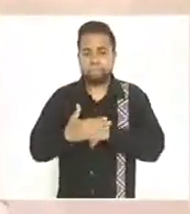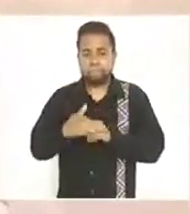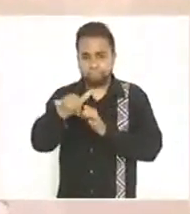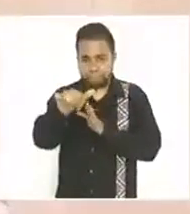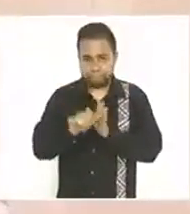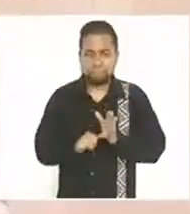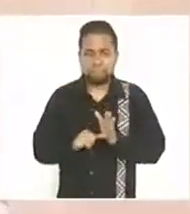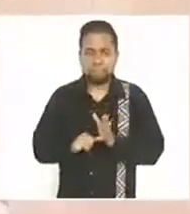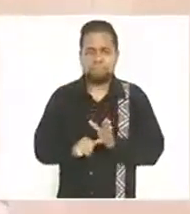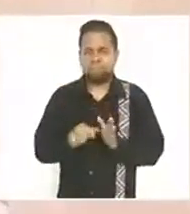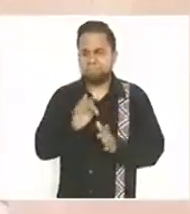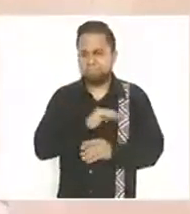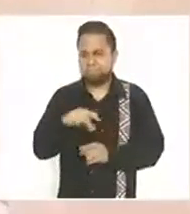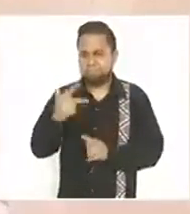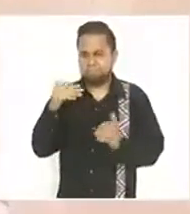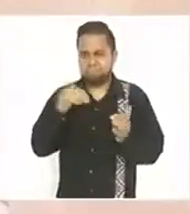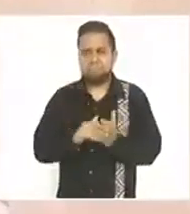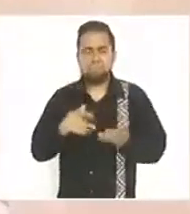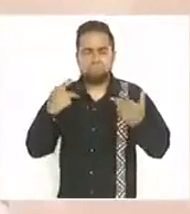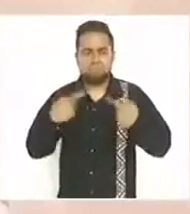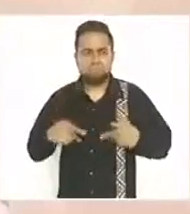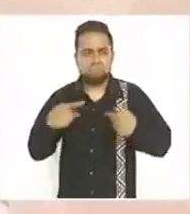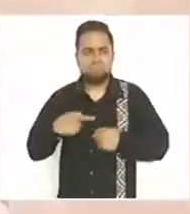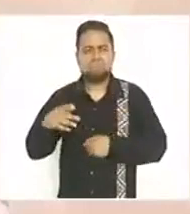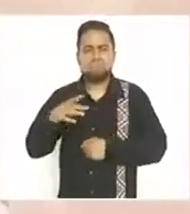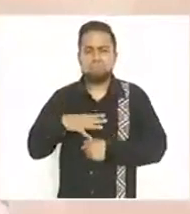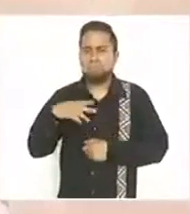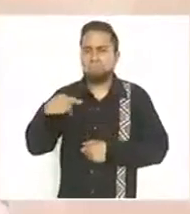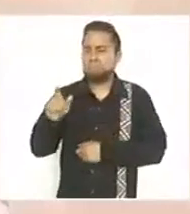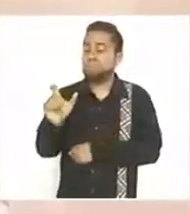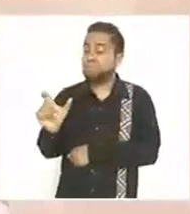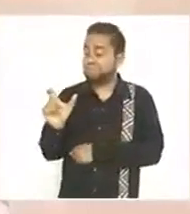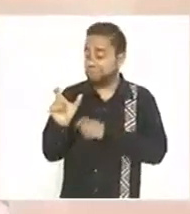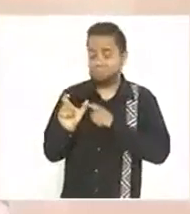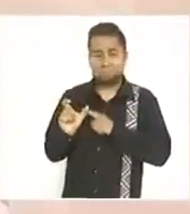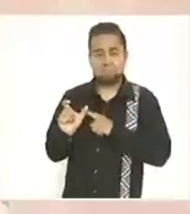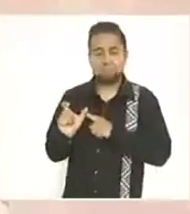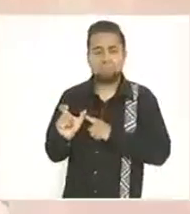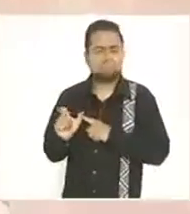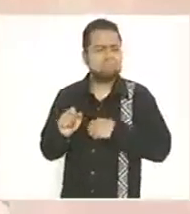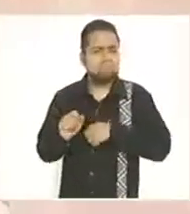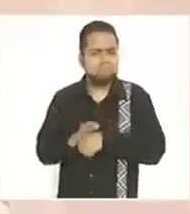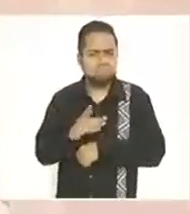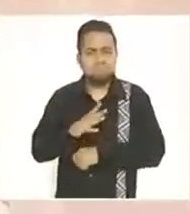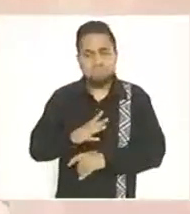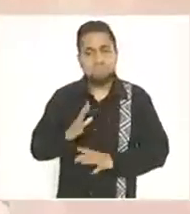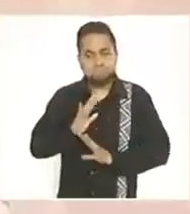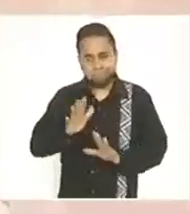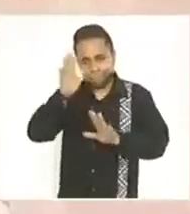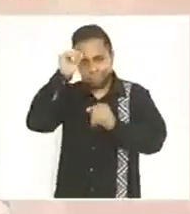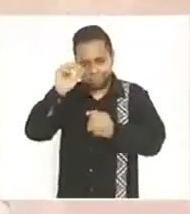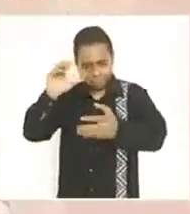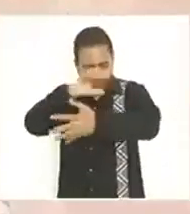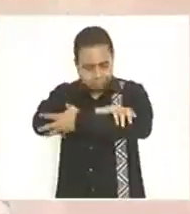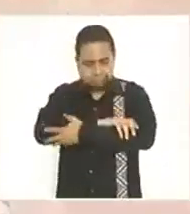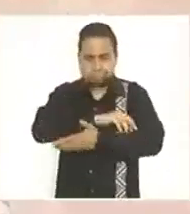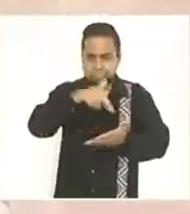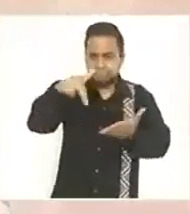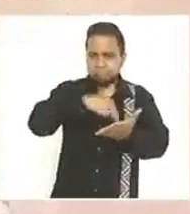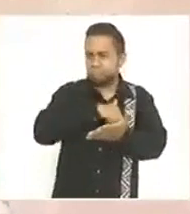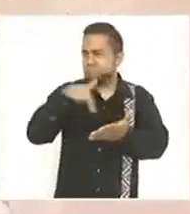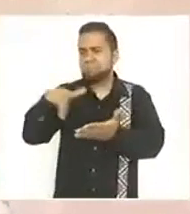mes, casi 13 mil personas recibirán su tarjeta gracias al convenio que tuvo a bien